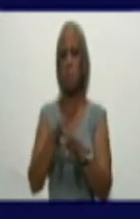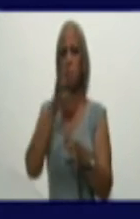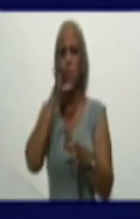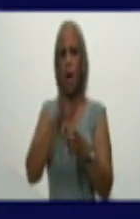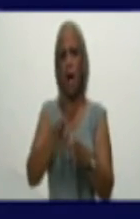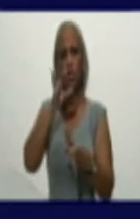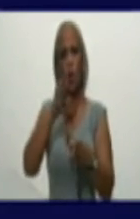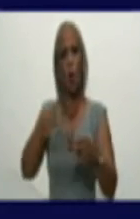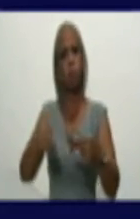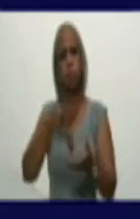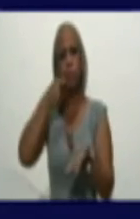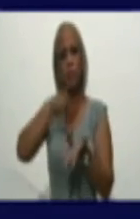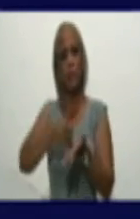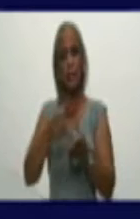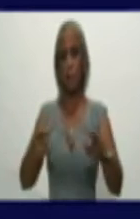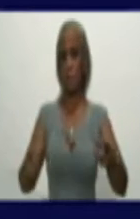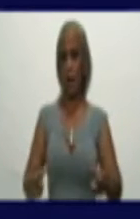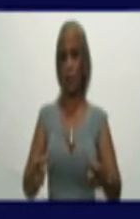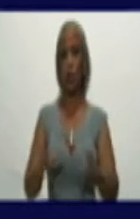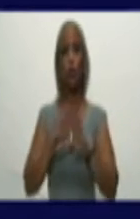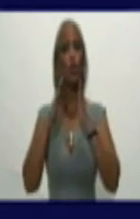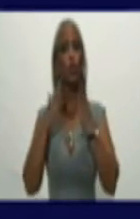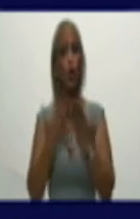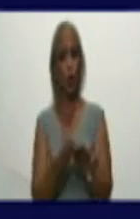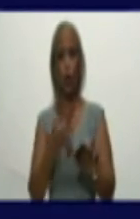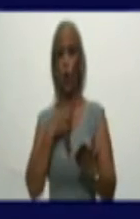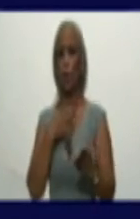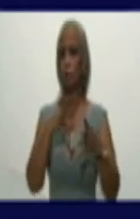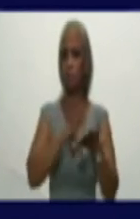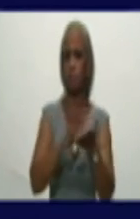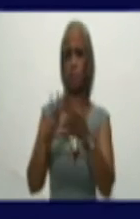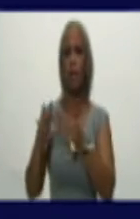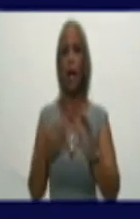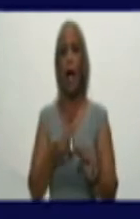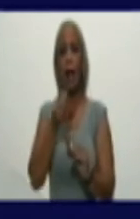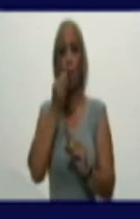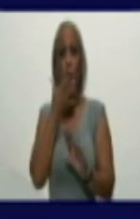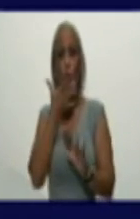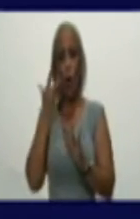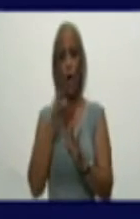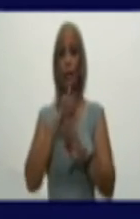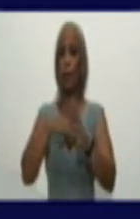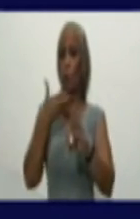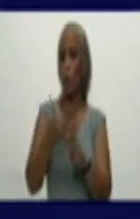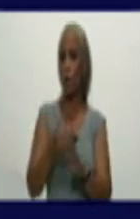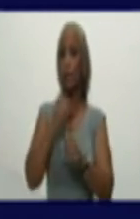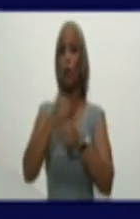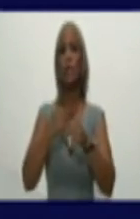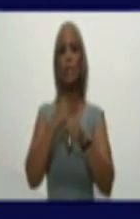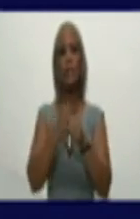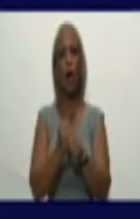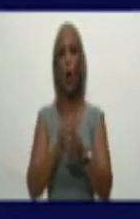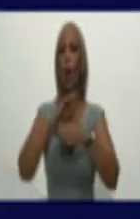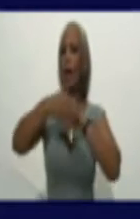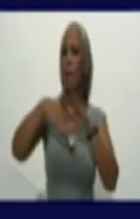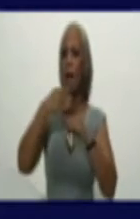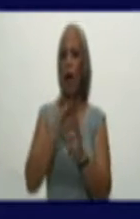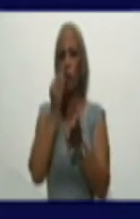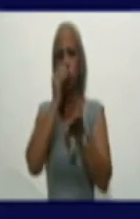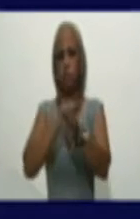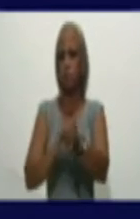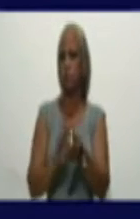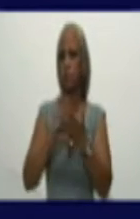sus cubiertos, su plato, que todo lo que toquemos, todo lo que nos llevemos a la boca, después de utilizarlo, lavarlo con hipoclorito previamente y